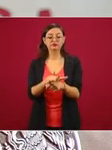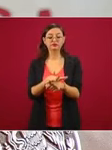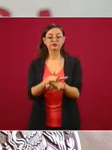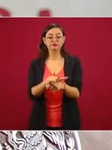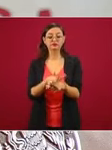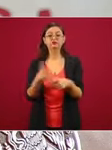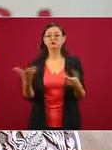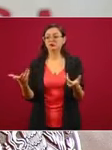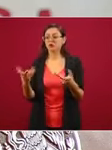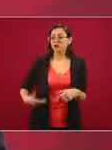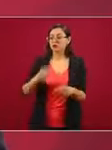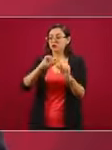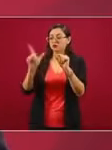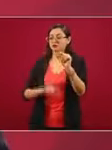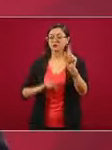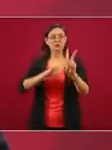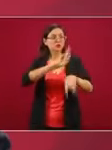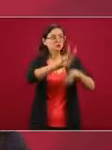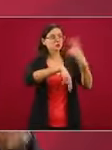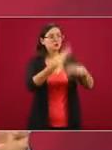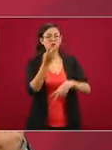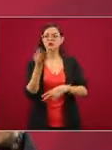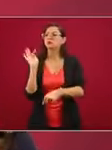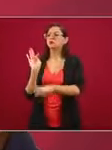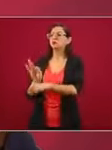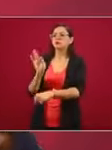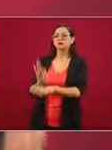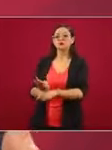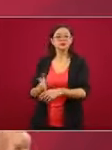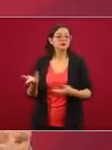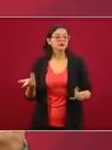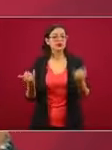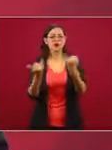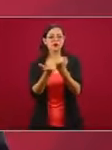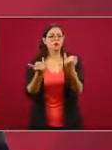mi visita, porque hay